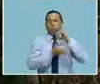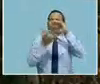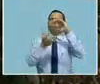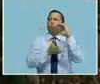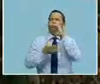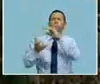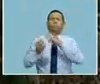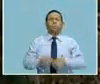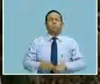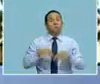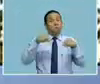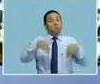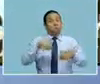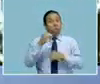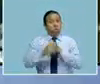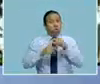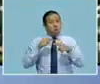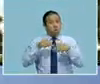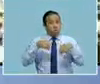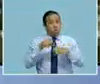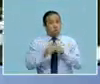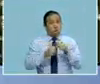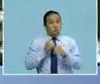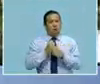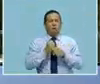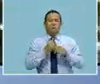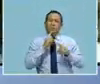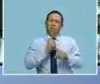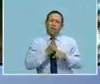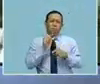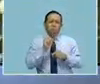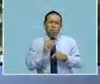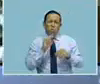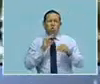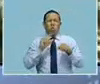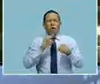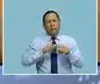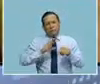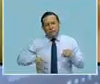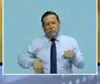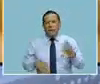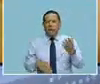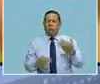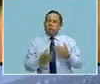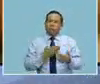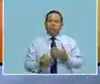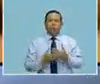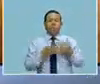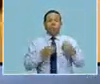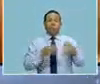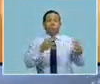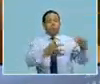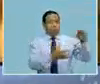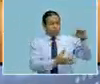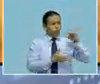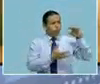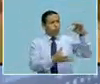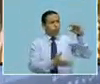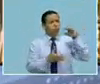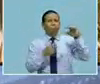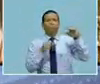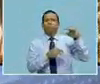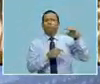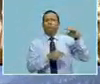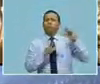mucho optimismo, aunque está un poquito atrasada en relación al año pasado, pero sí la veo que es